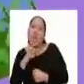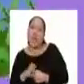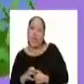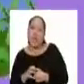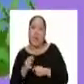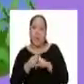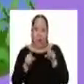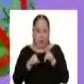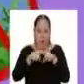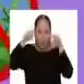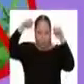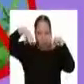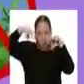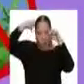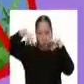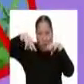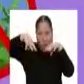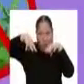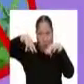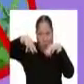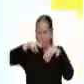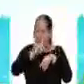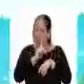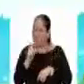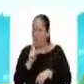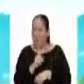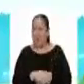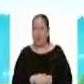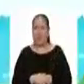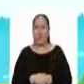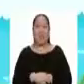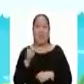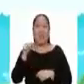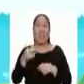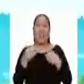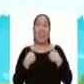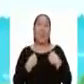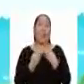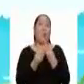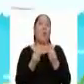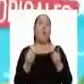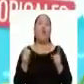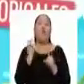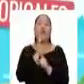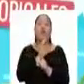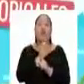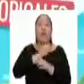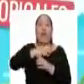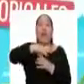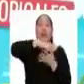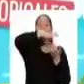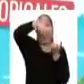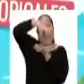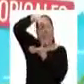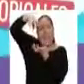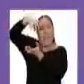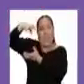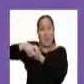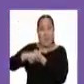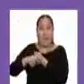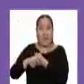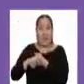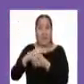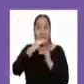también lluvioso. Pero no, y en vez de eso, contamos con varios climas subtropicales y tropicales.